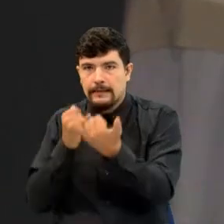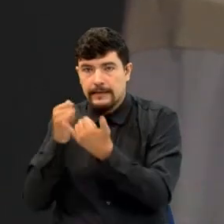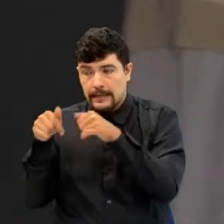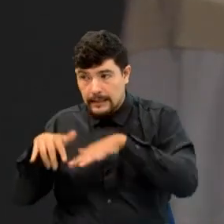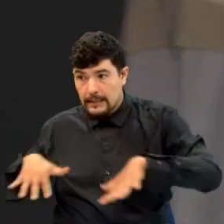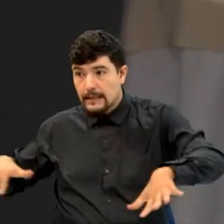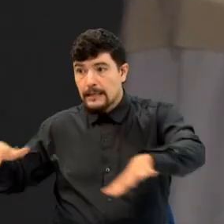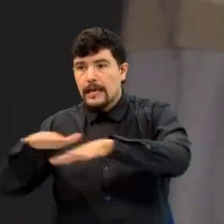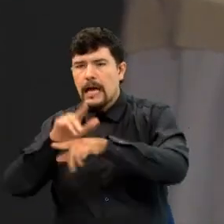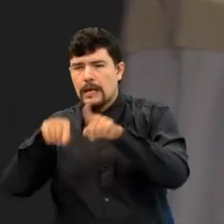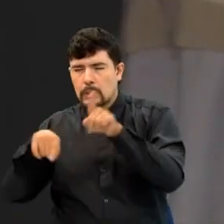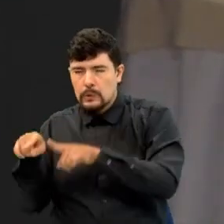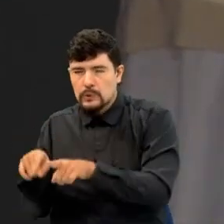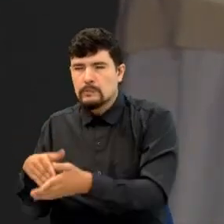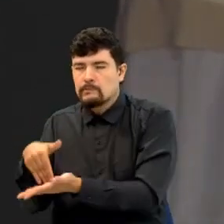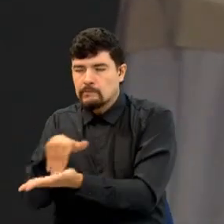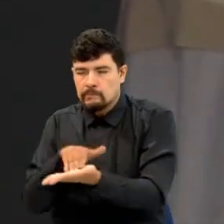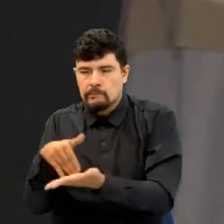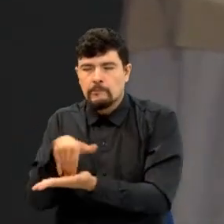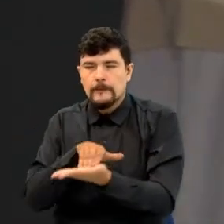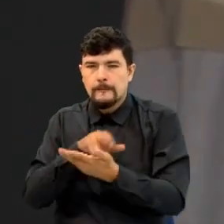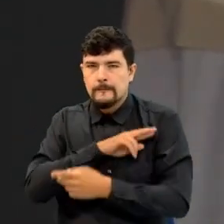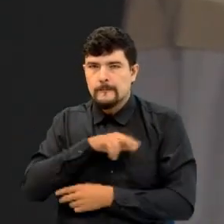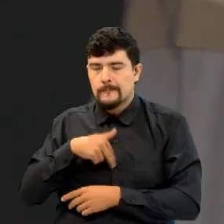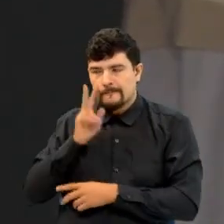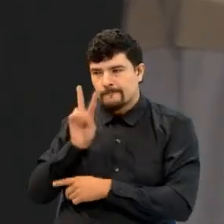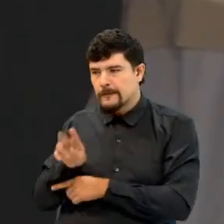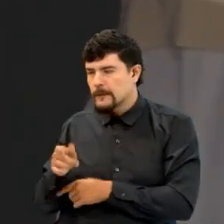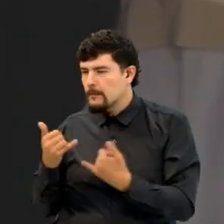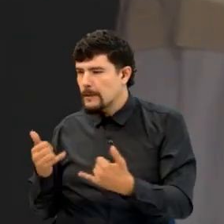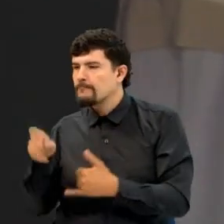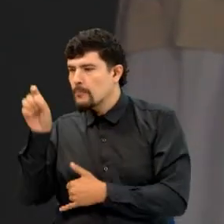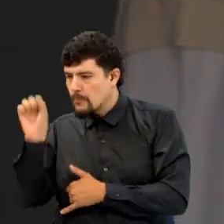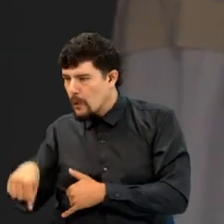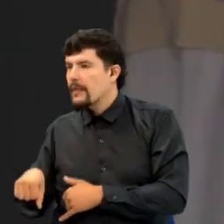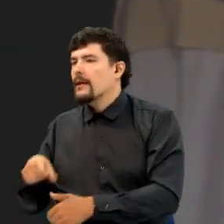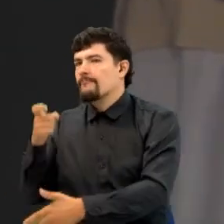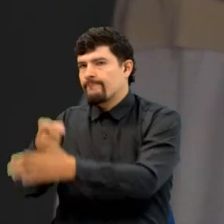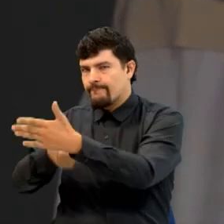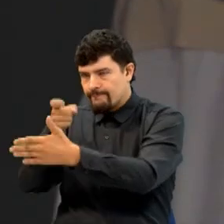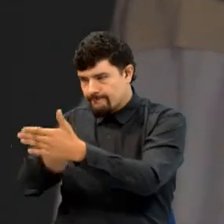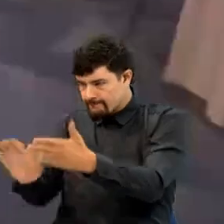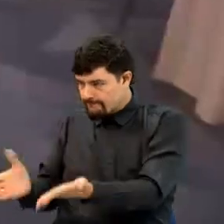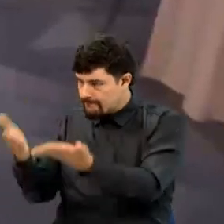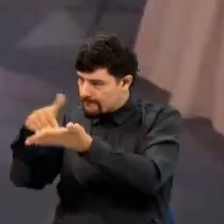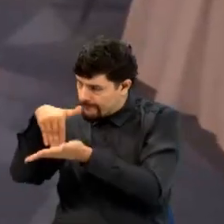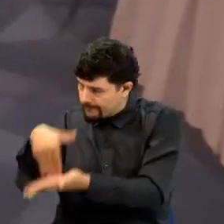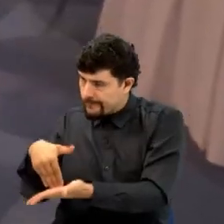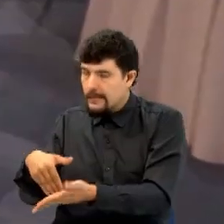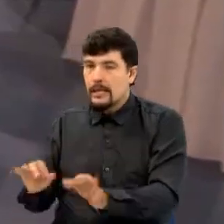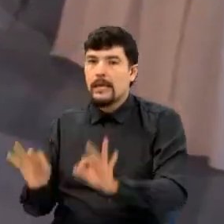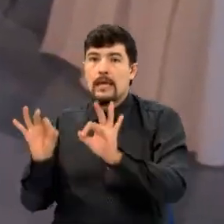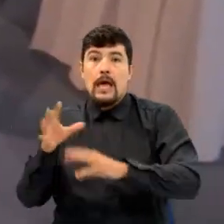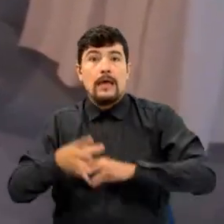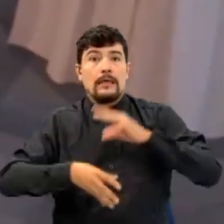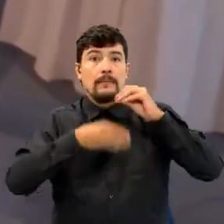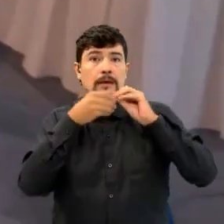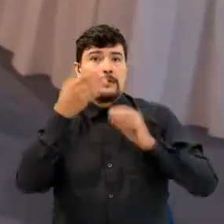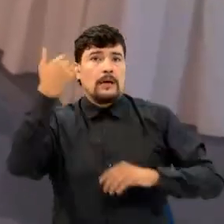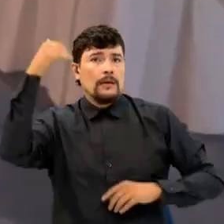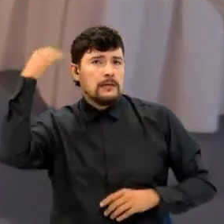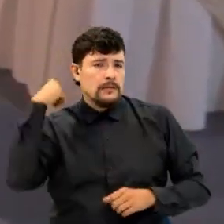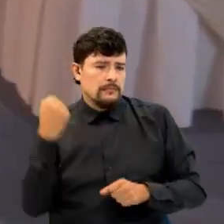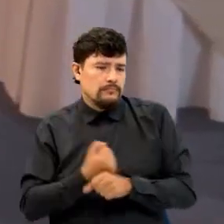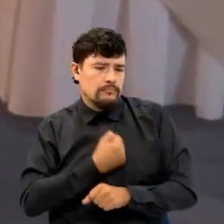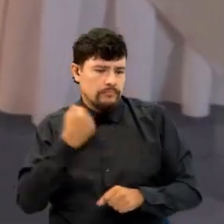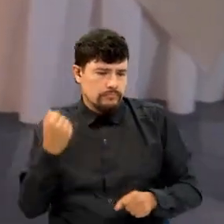hay algunas falencias que podemos empezar a trabajar en ellas, como también se han podido lograr cosas que se han venido trabajando